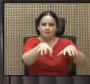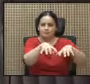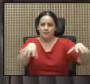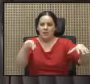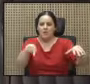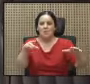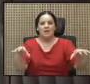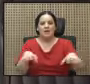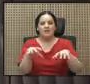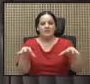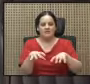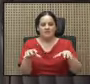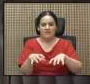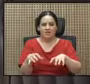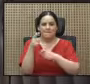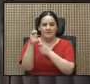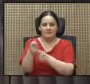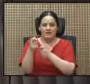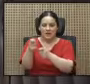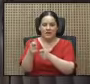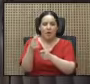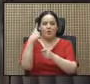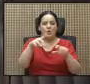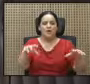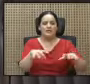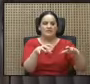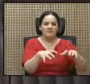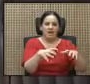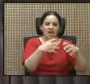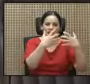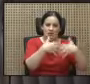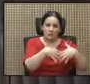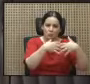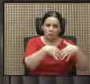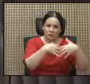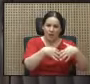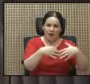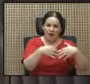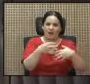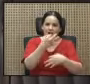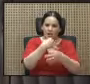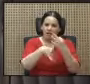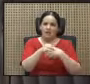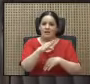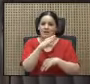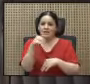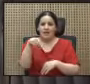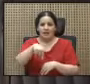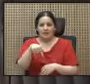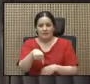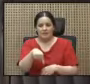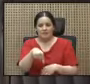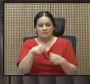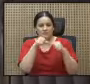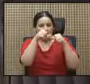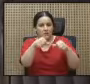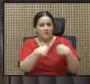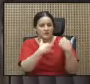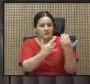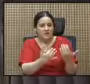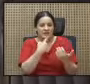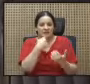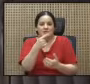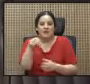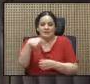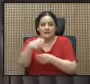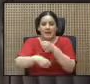actividad industrial. Seguimos esperando, y aquí lo manifestó, que en el año que le queda va a garantizar que esta